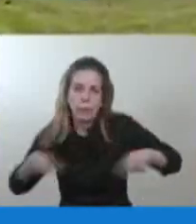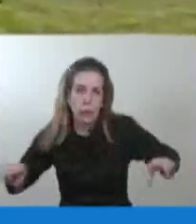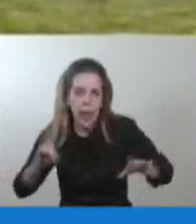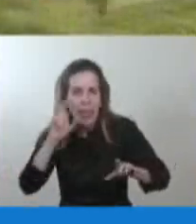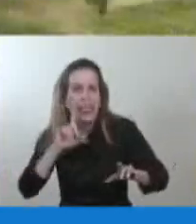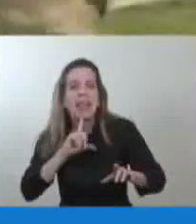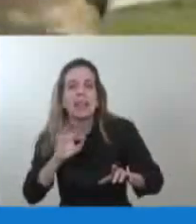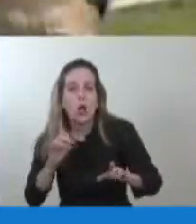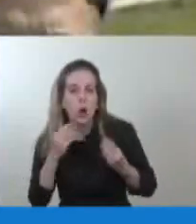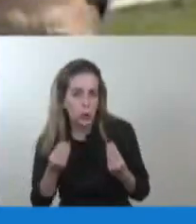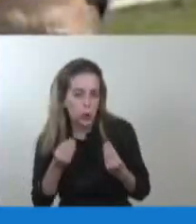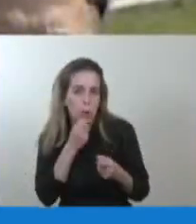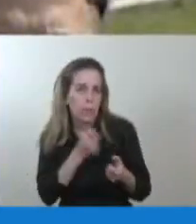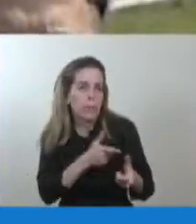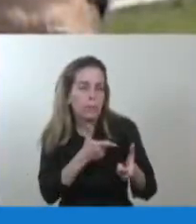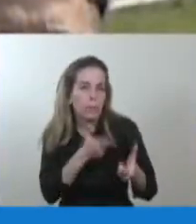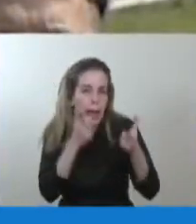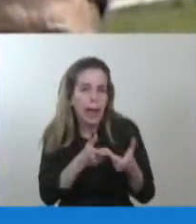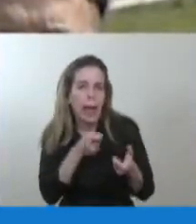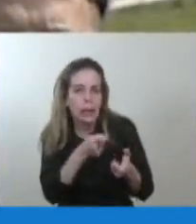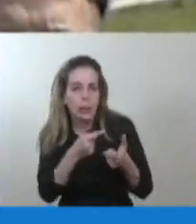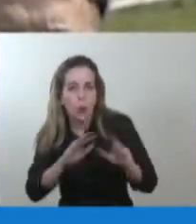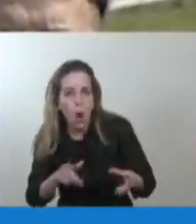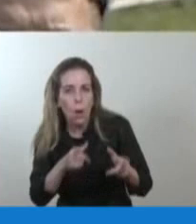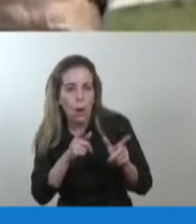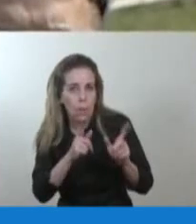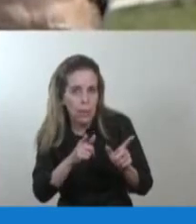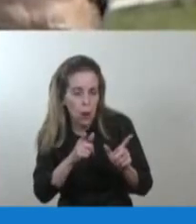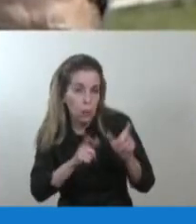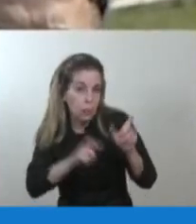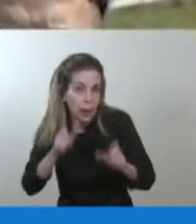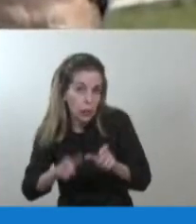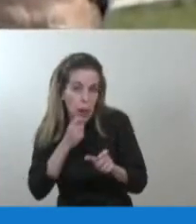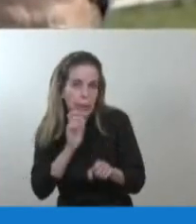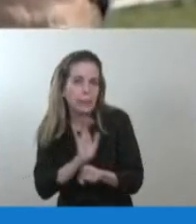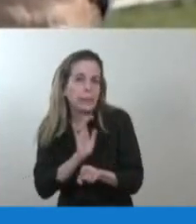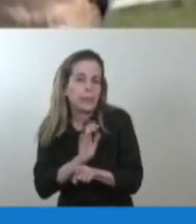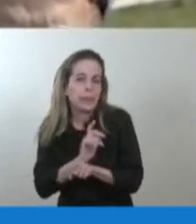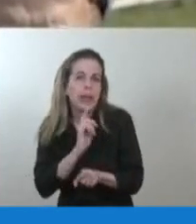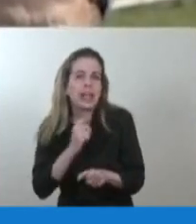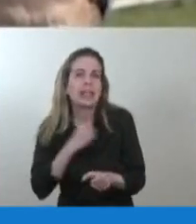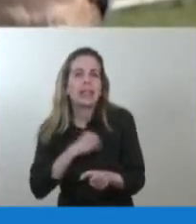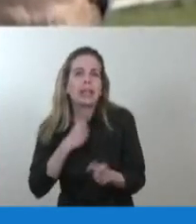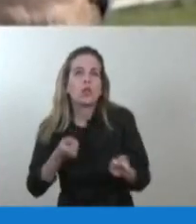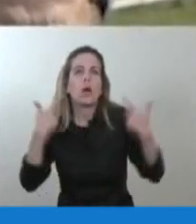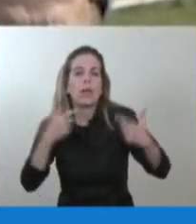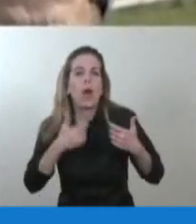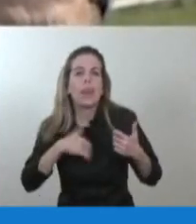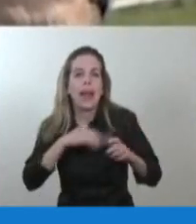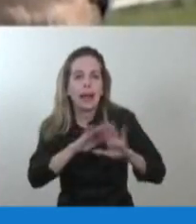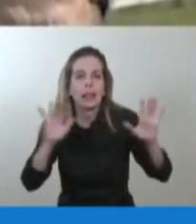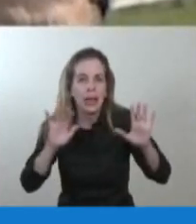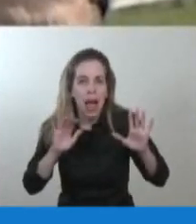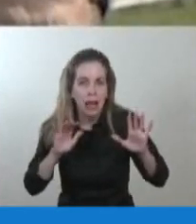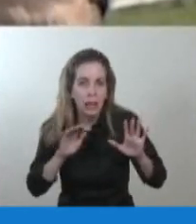cometen quienes son dueños de la argentina quienes no van a elecciones